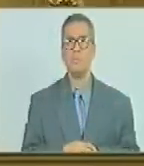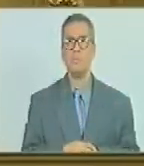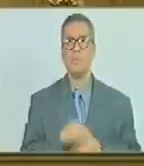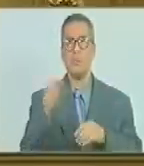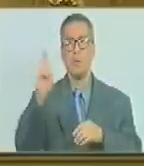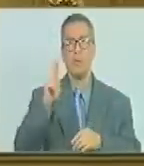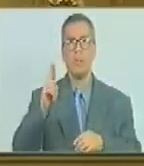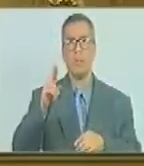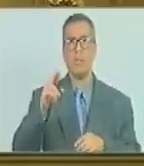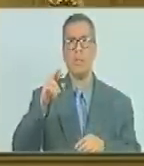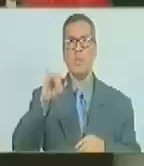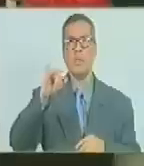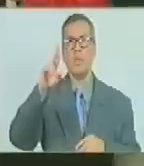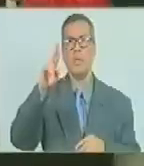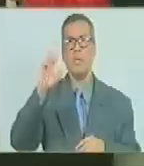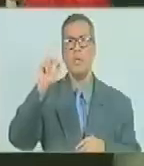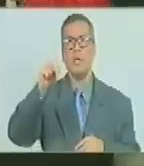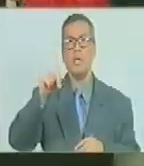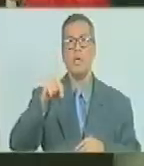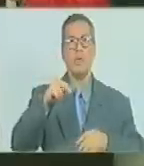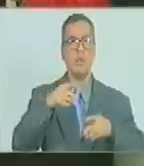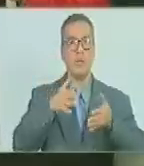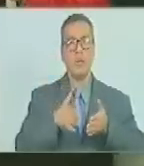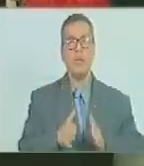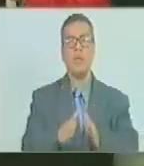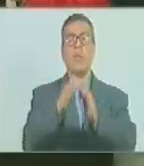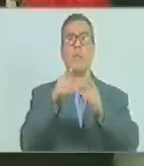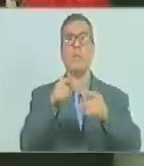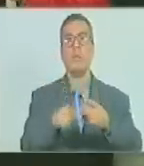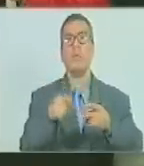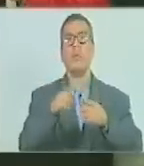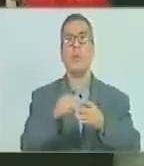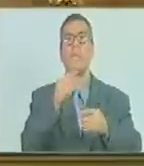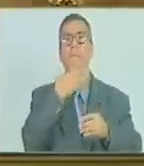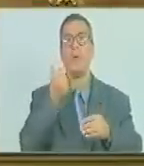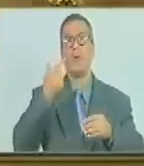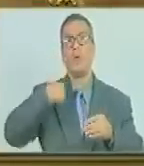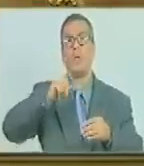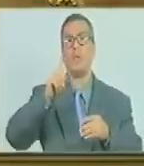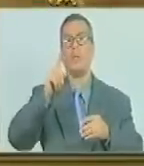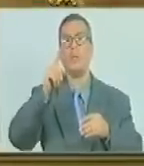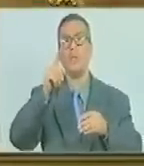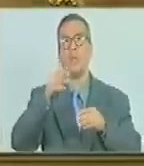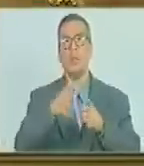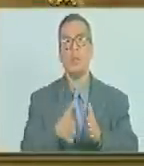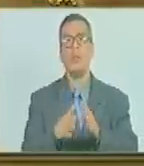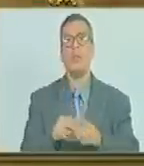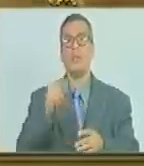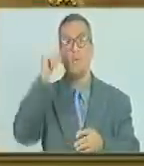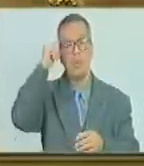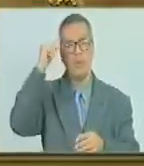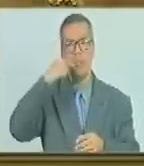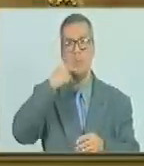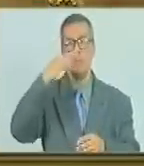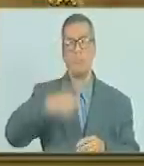que la República Islámica de Irán es la cuna de la civilización y de lo mejor que tiene la civilización hoy en día.